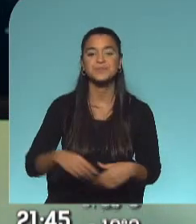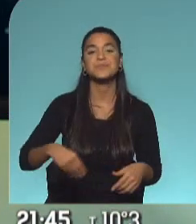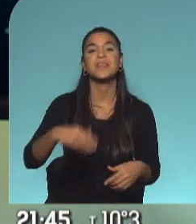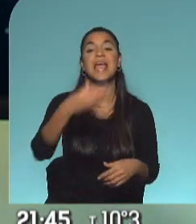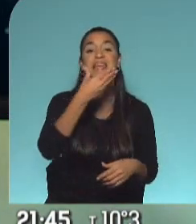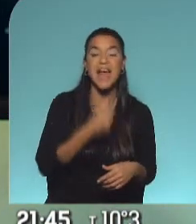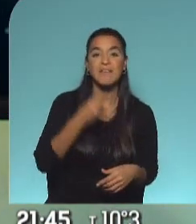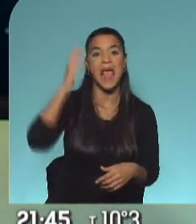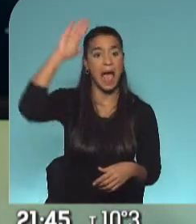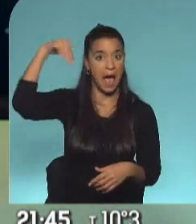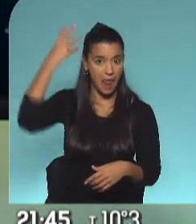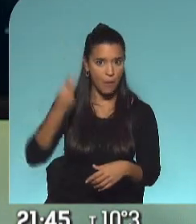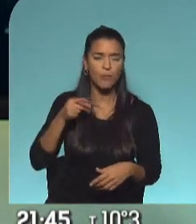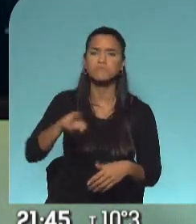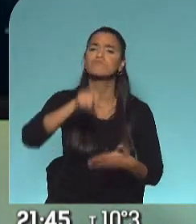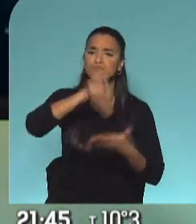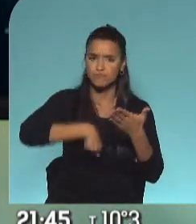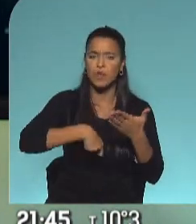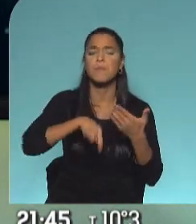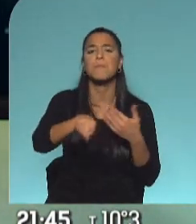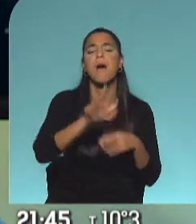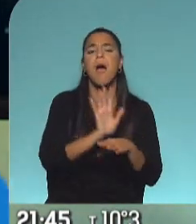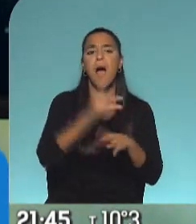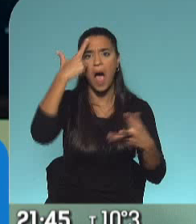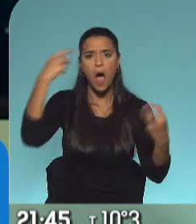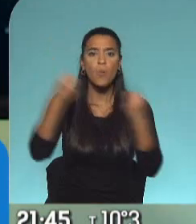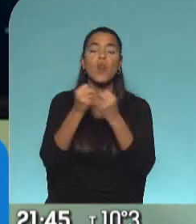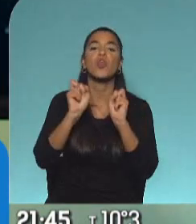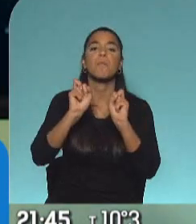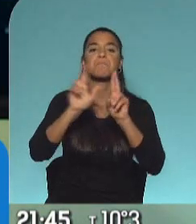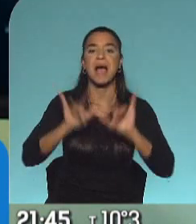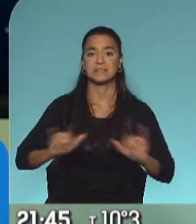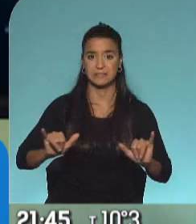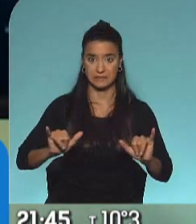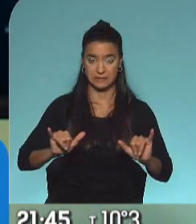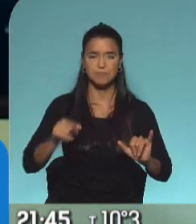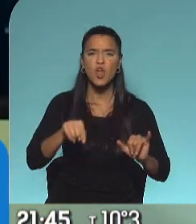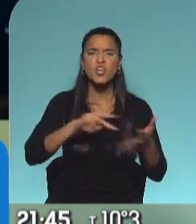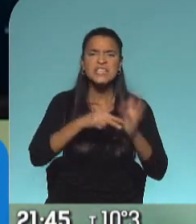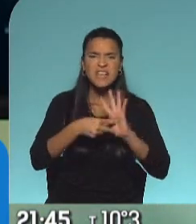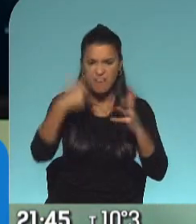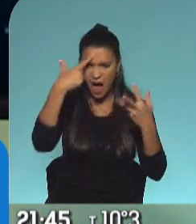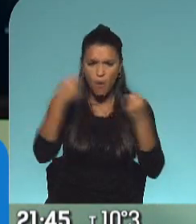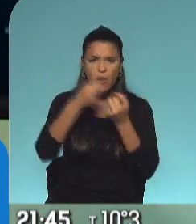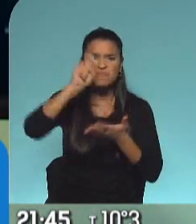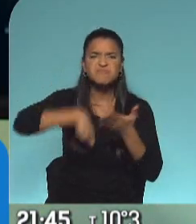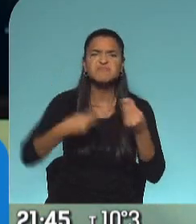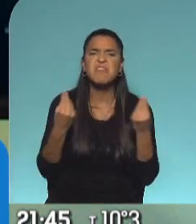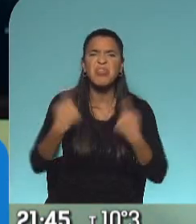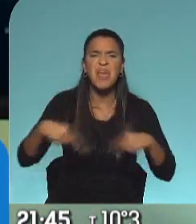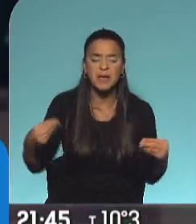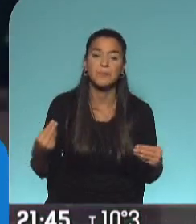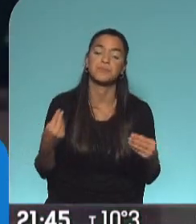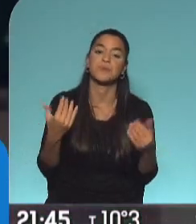Israel y Emiratos Árabes han firmado un histórico acuerdo de paz. Ahora, ¿qué significa ese acuerdo que se ha firmado, Yolén? Bueno, hay